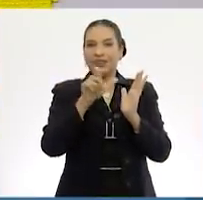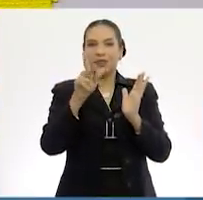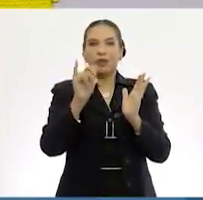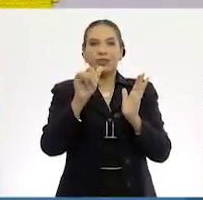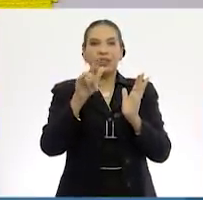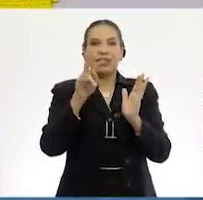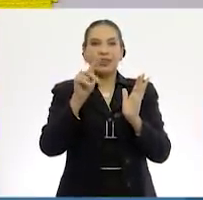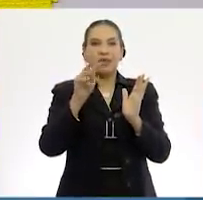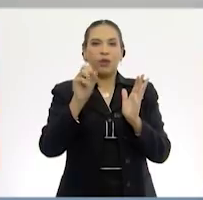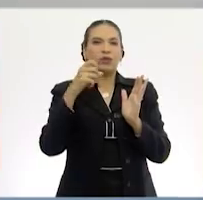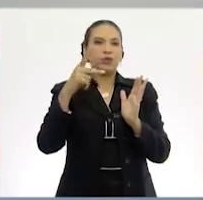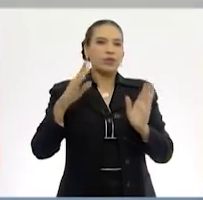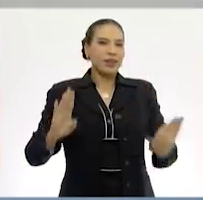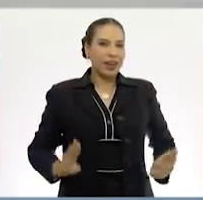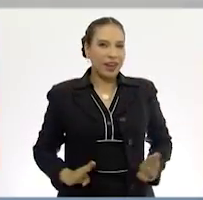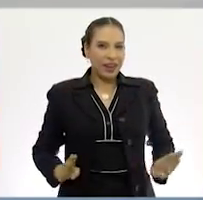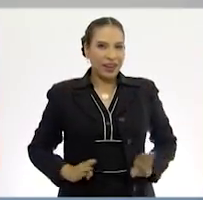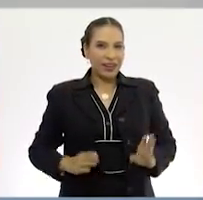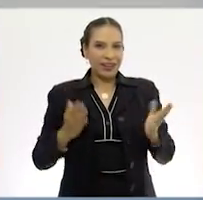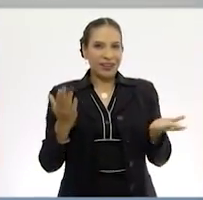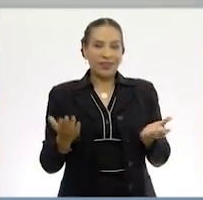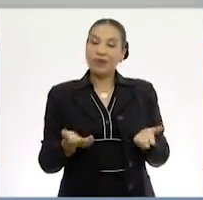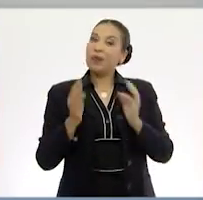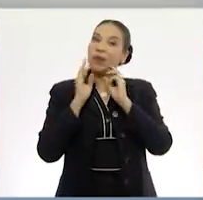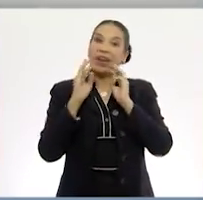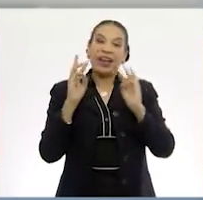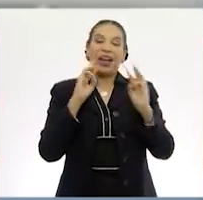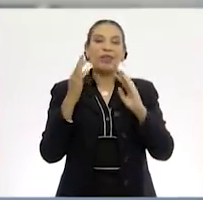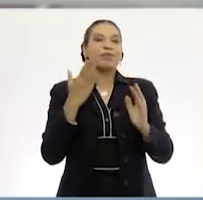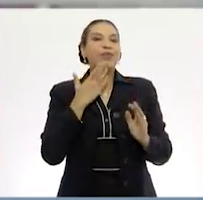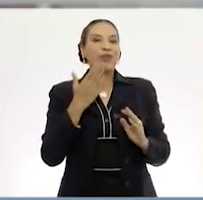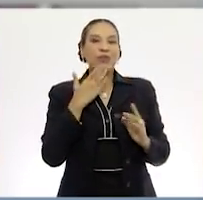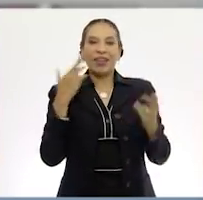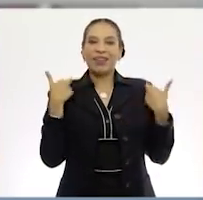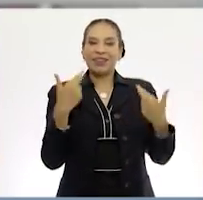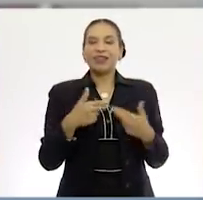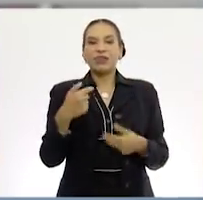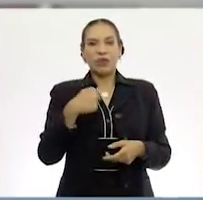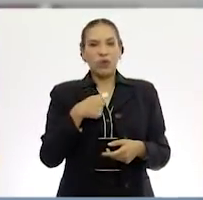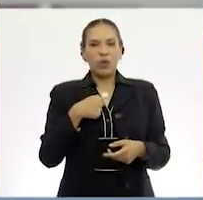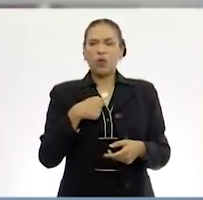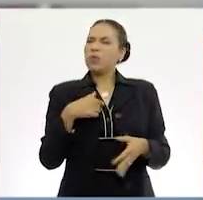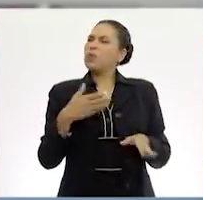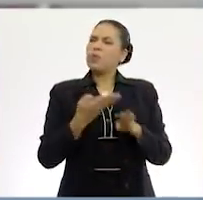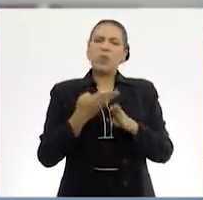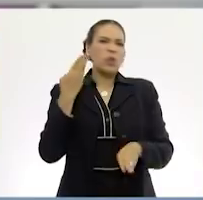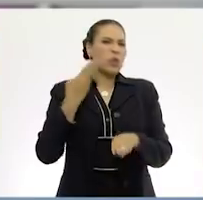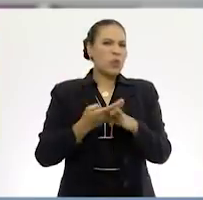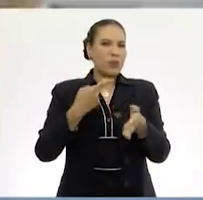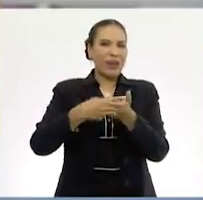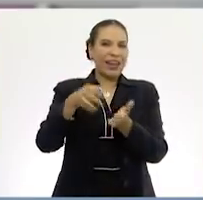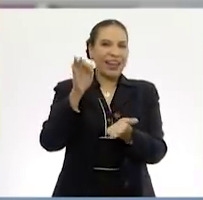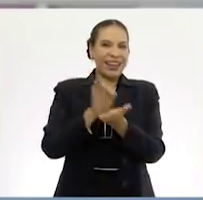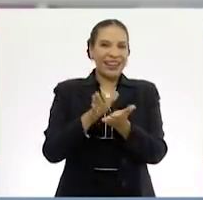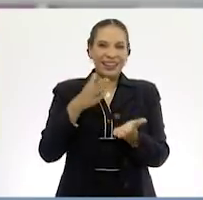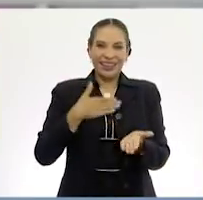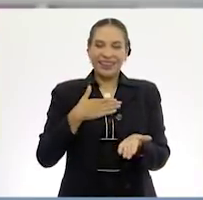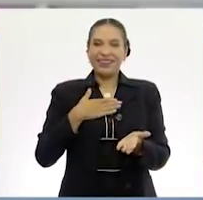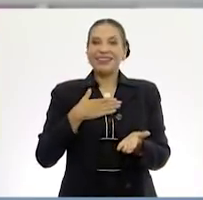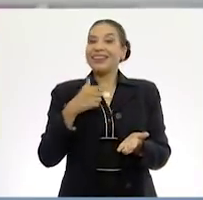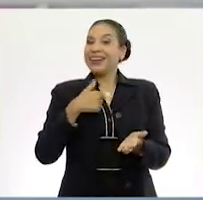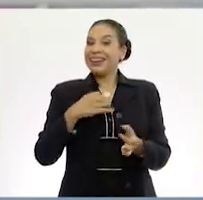sus características. ¡Uy, guau! Está muy bien, maestro. Yo soy muy, muy valiente y ya